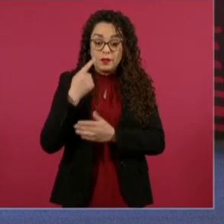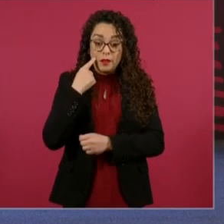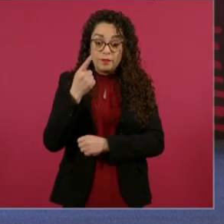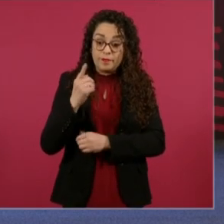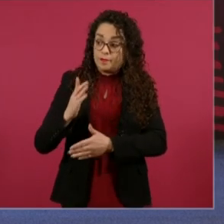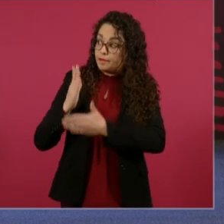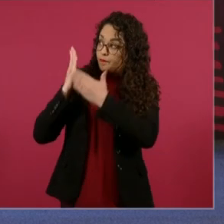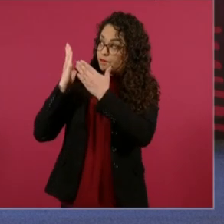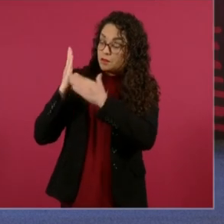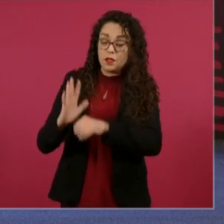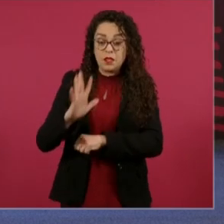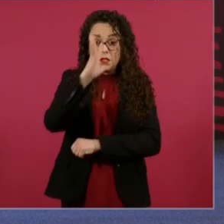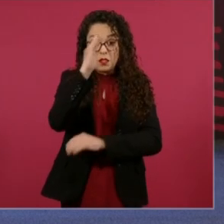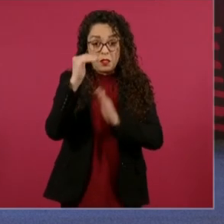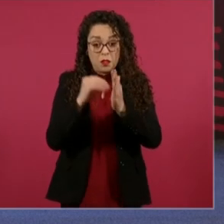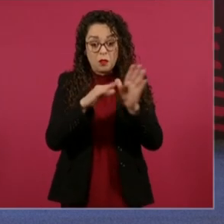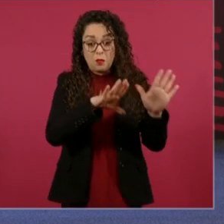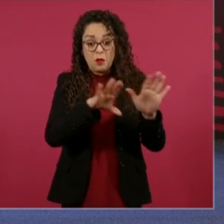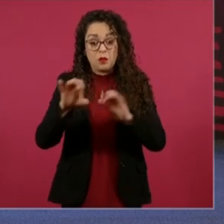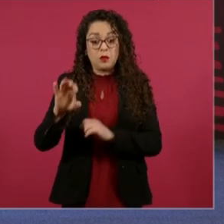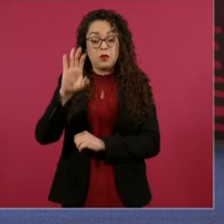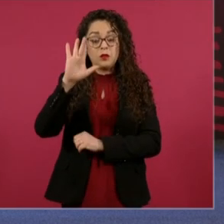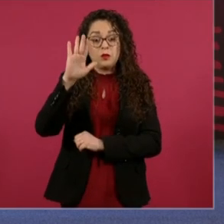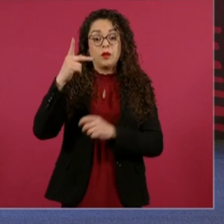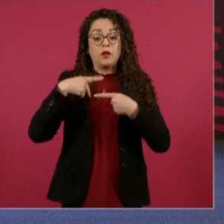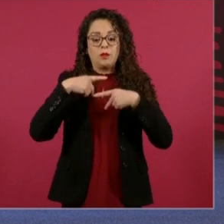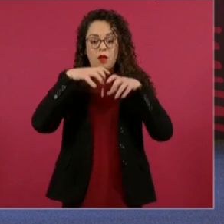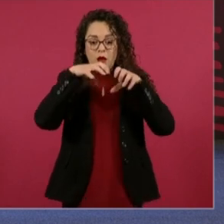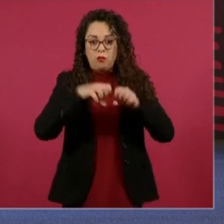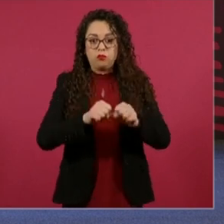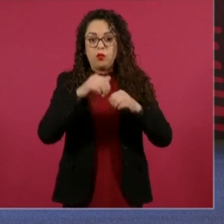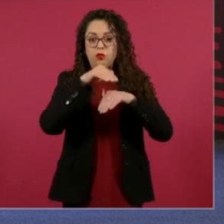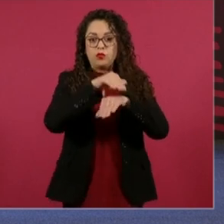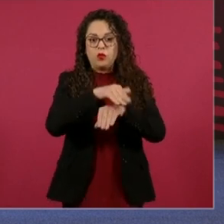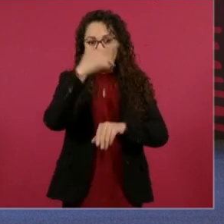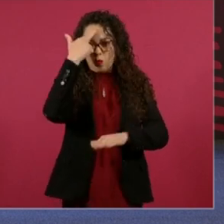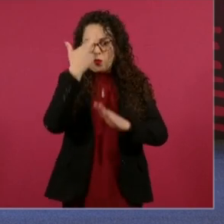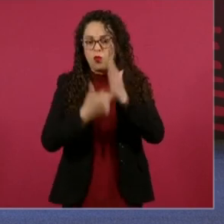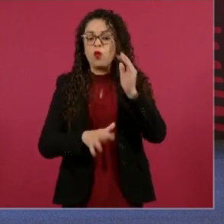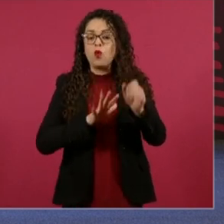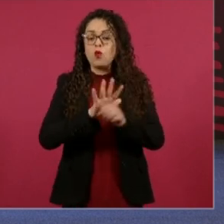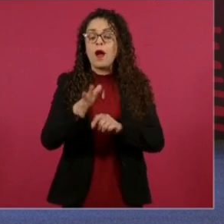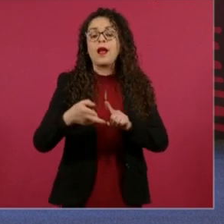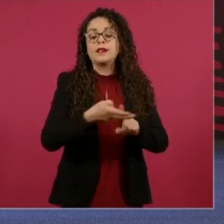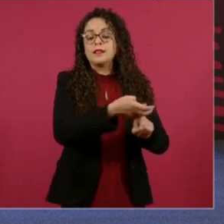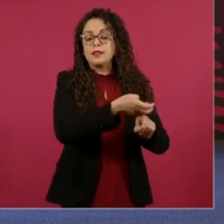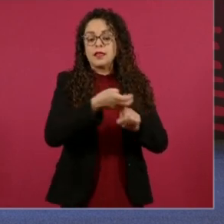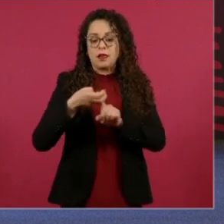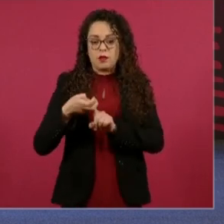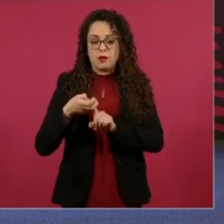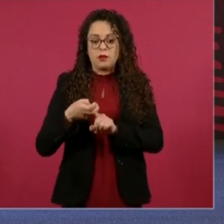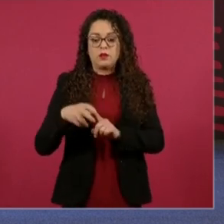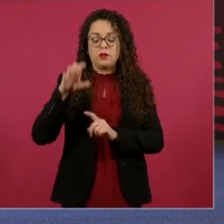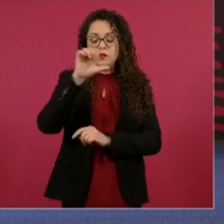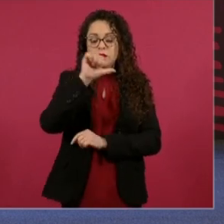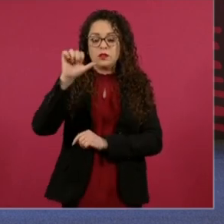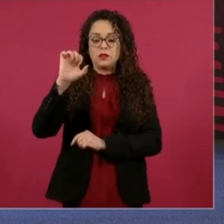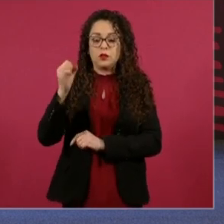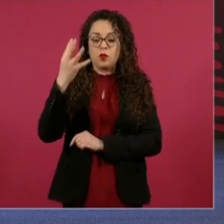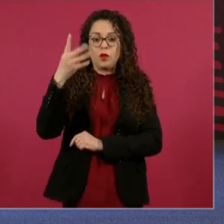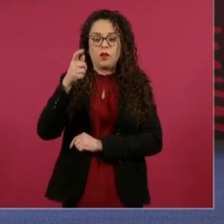llevan 5.950 detenidos del delito de secuestro, 654 bandas desarticuladas